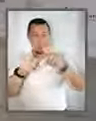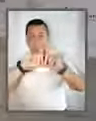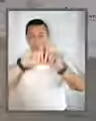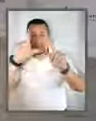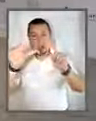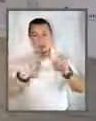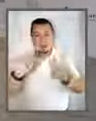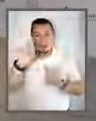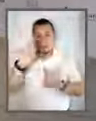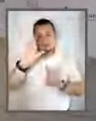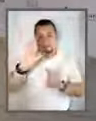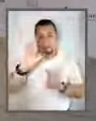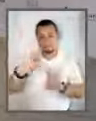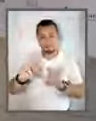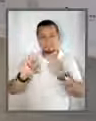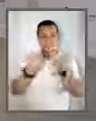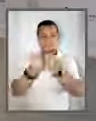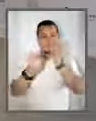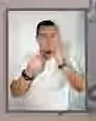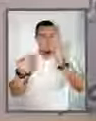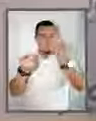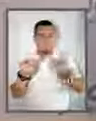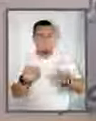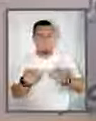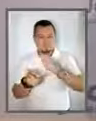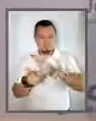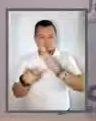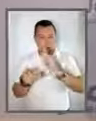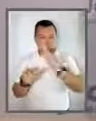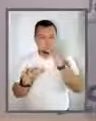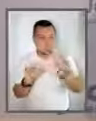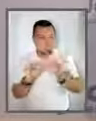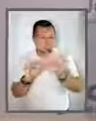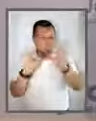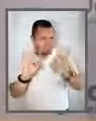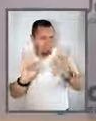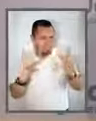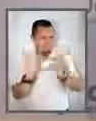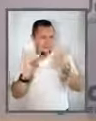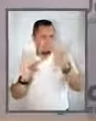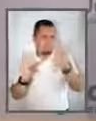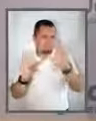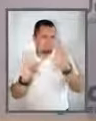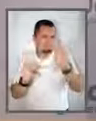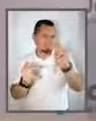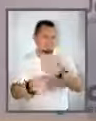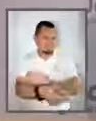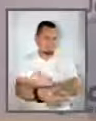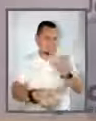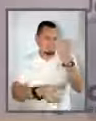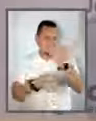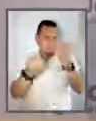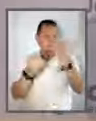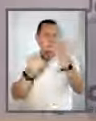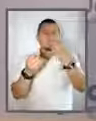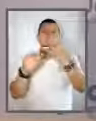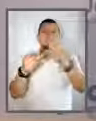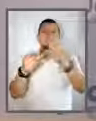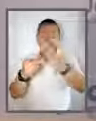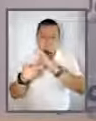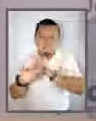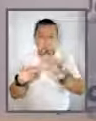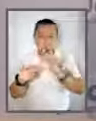estas PCR, que digamos son las más exactas, pero que como también todo tipo de pruebas tiene una sensibilidad y